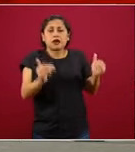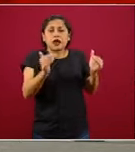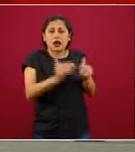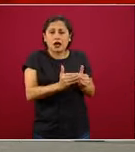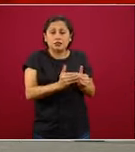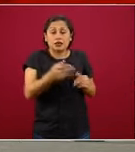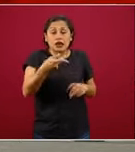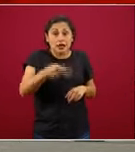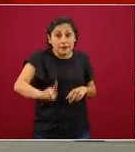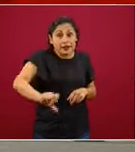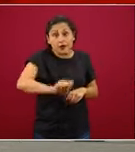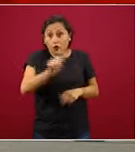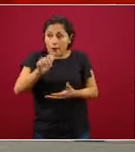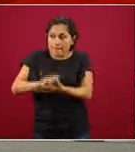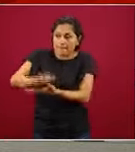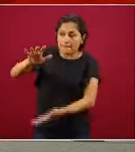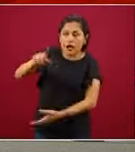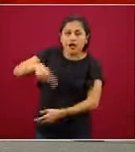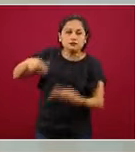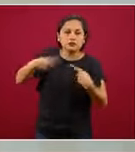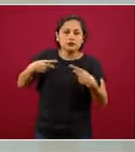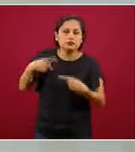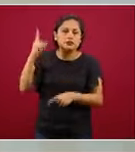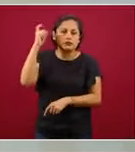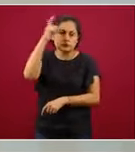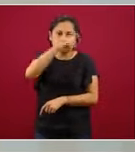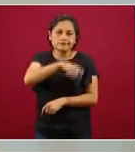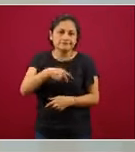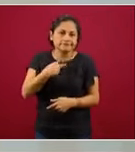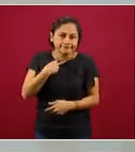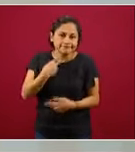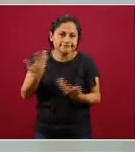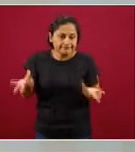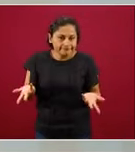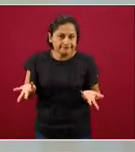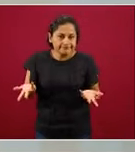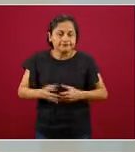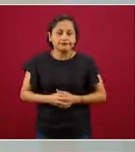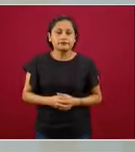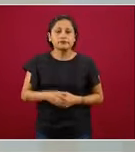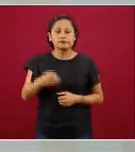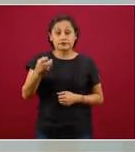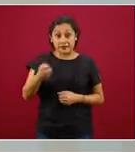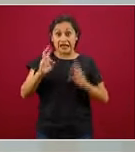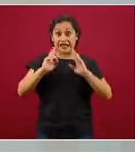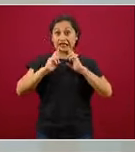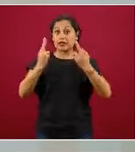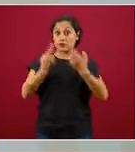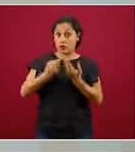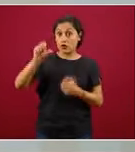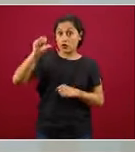eso. Regresando a la reunión con los gobernadores, parte de esta perspectiva se expresó, no de manera explícita como lo estoy